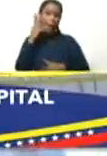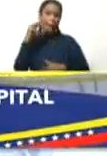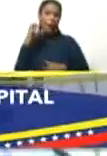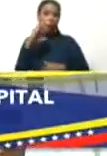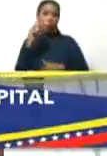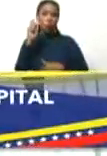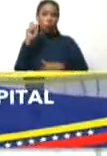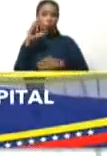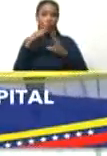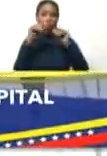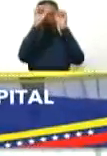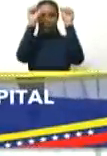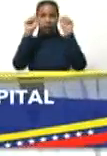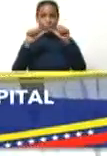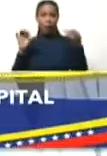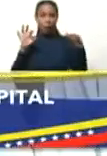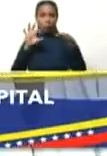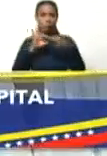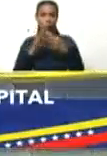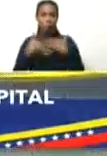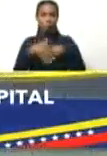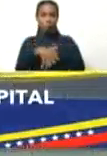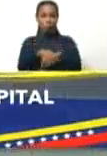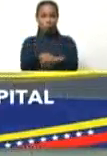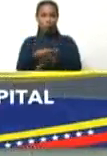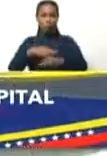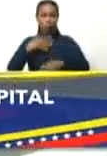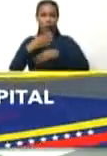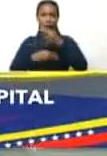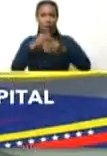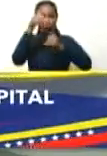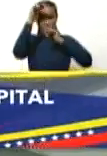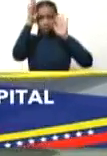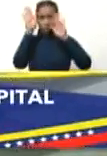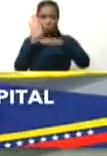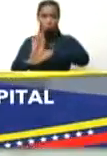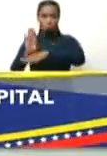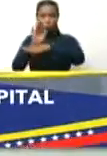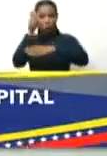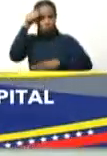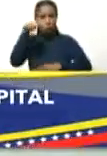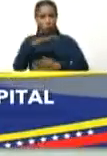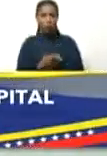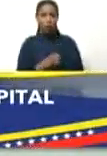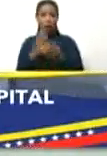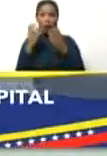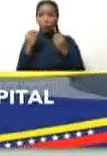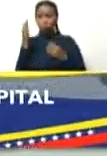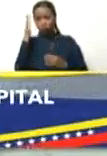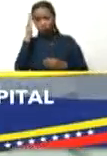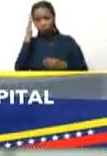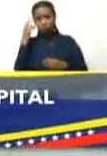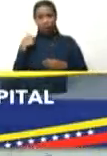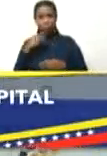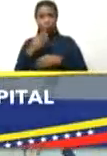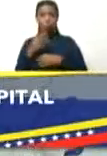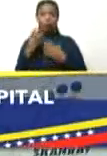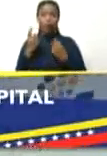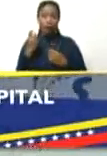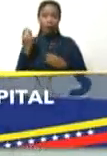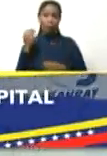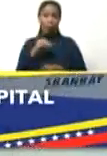un sistema que se engrana, presidente, para poder asegurar el derecho a la salud de nuestro pueblo. Es mucho lo que sabemos que tenemos por hacer,